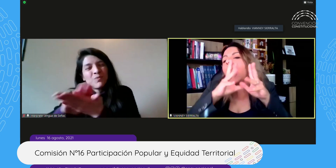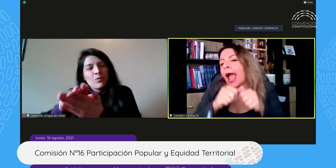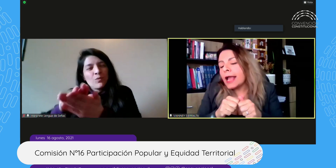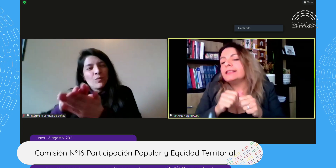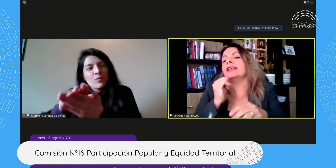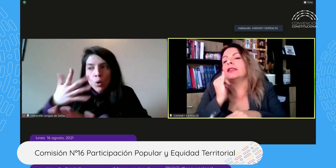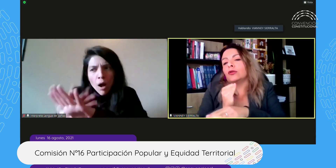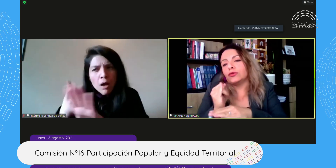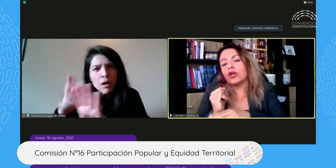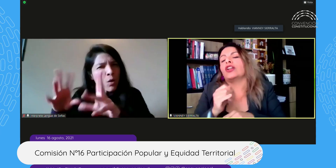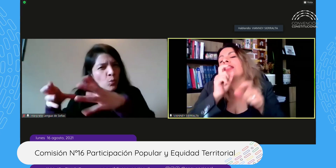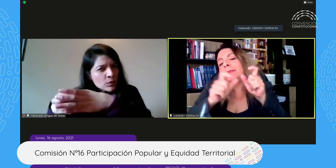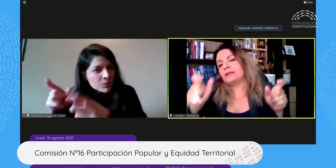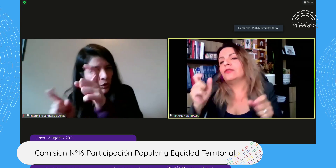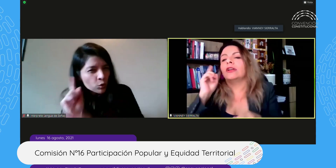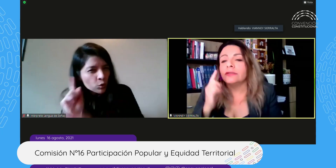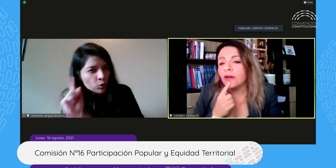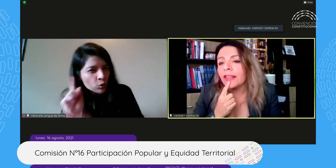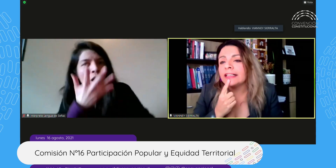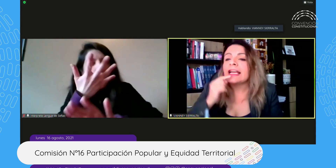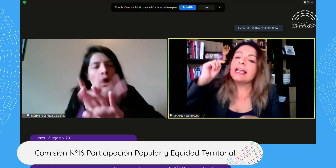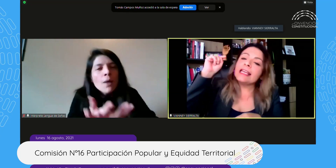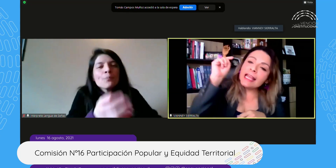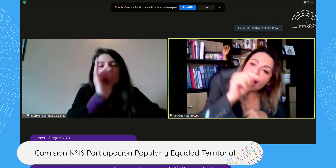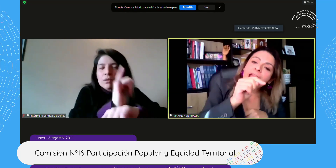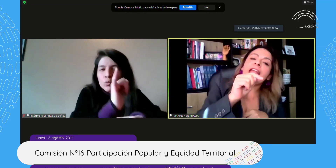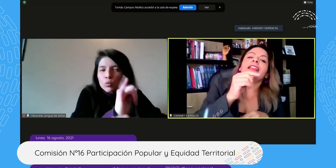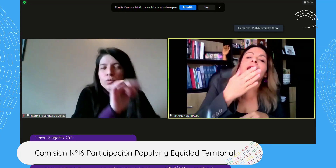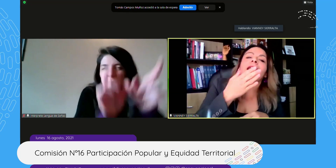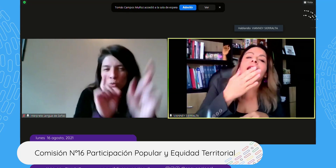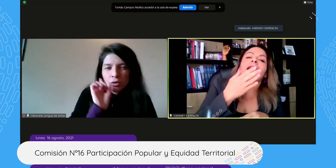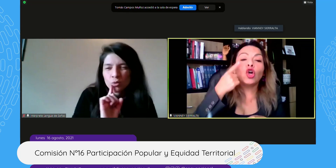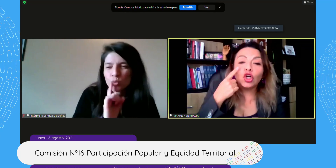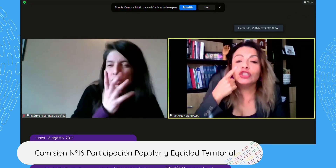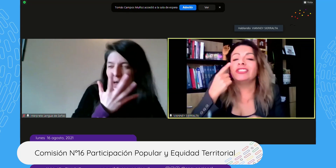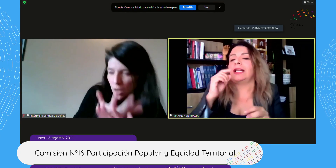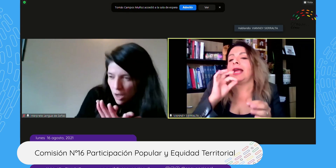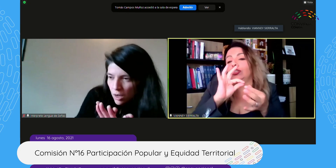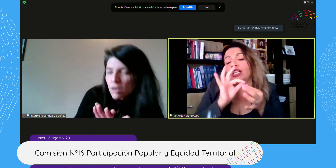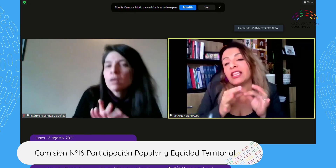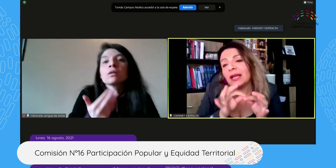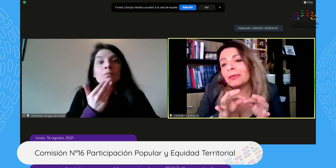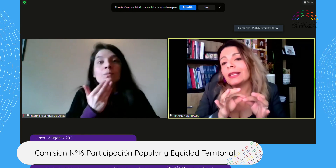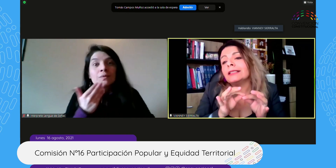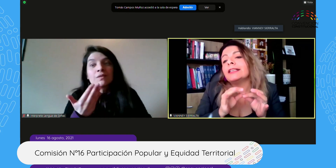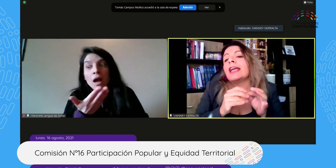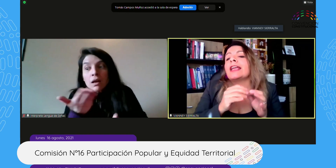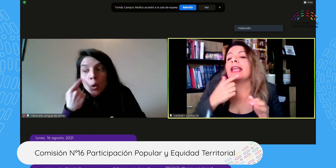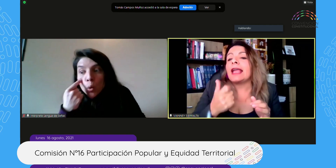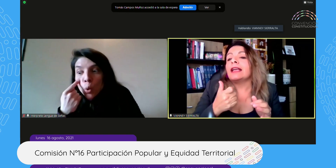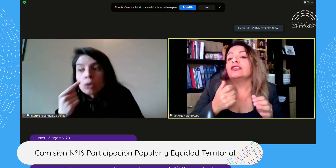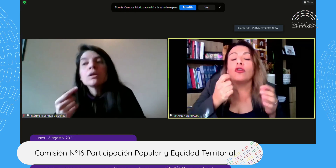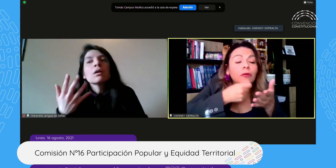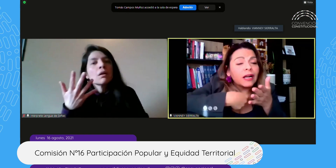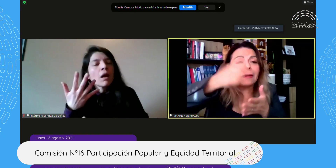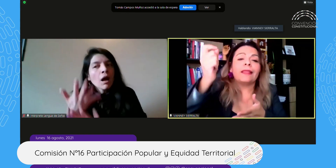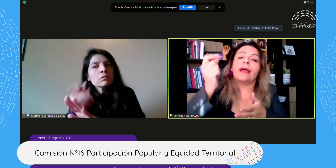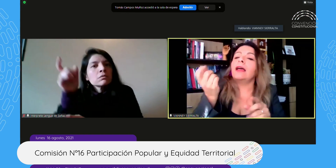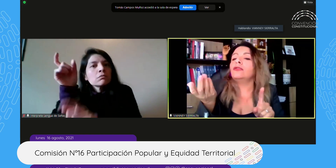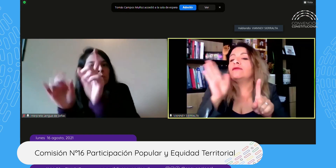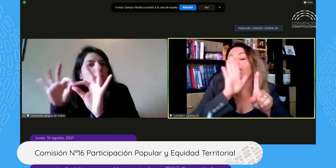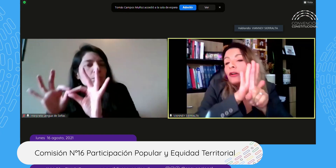sordas, hay instituciones de personas sordas, y ahí también conocen a los intérpretes que